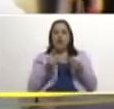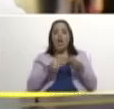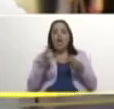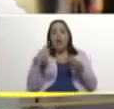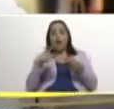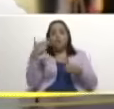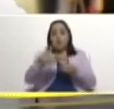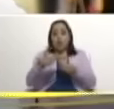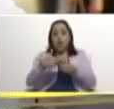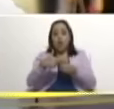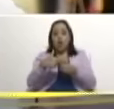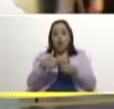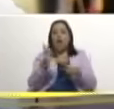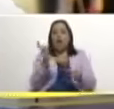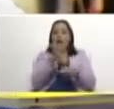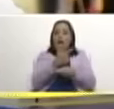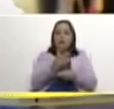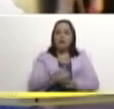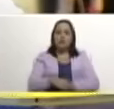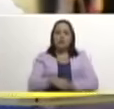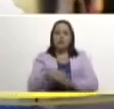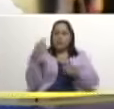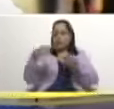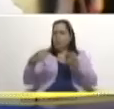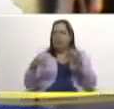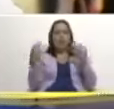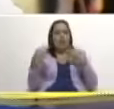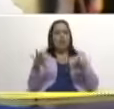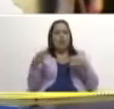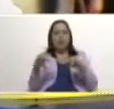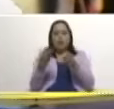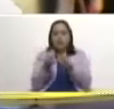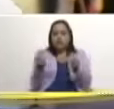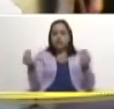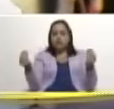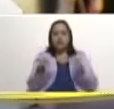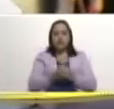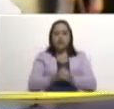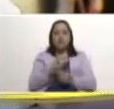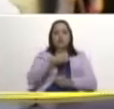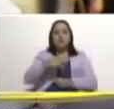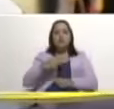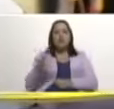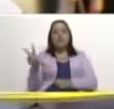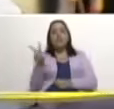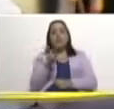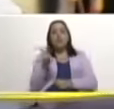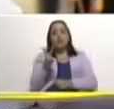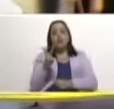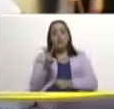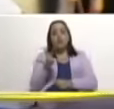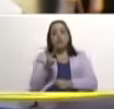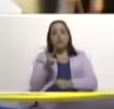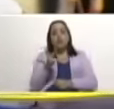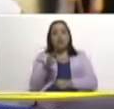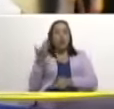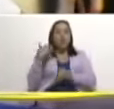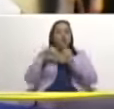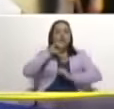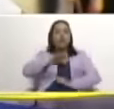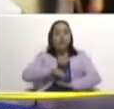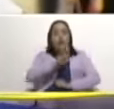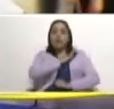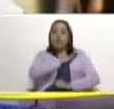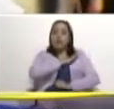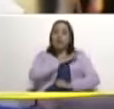gas, inmensas riquezas naturales. Nuestra Venezuela ha tenido y tiene, lo más grande que